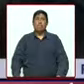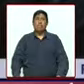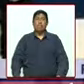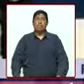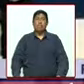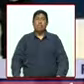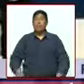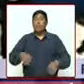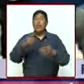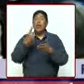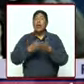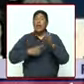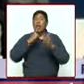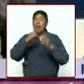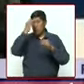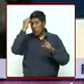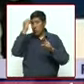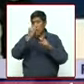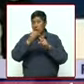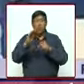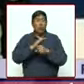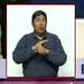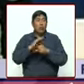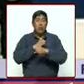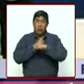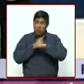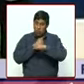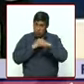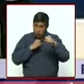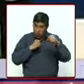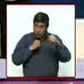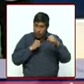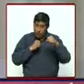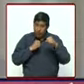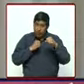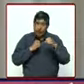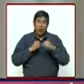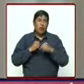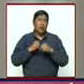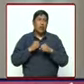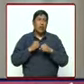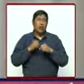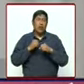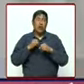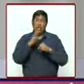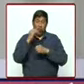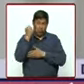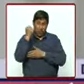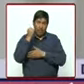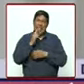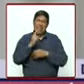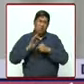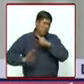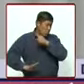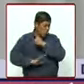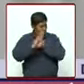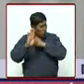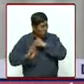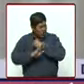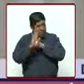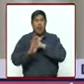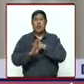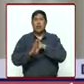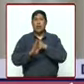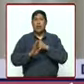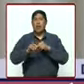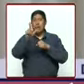El objetivo del Ministerio Público es proteger a las